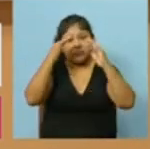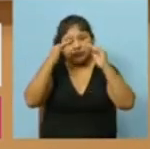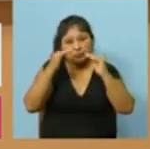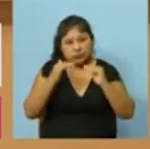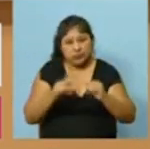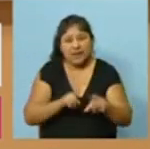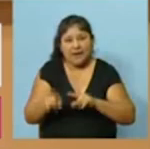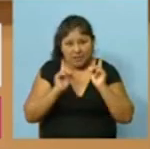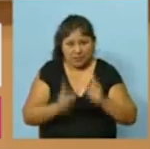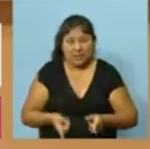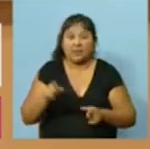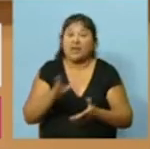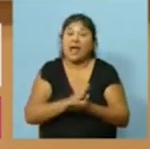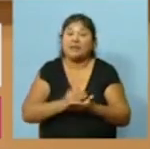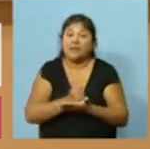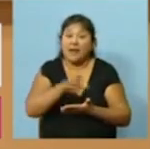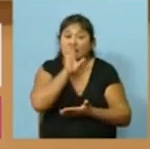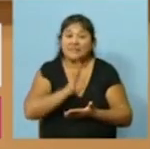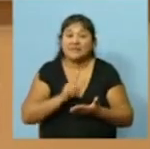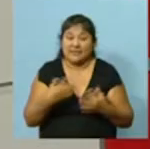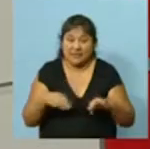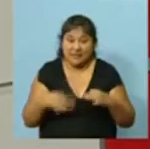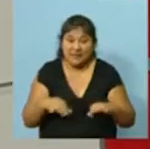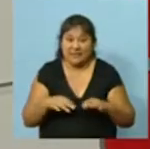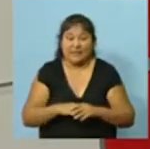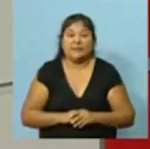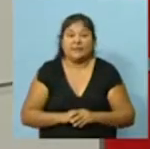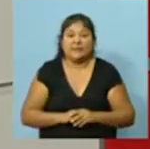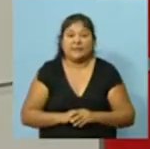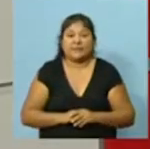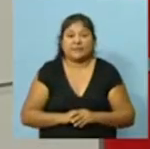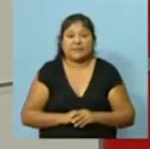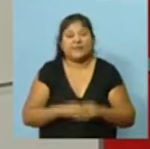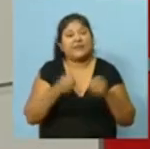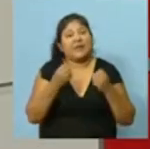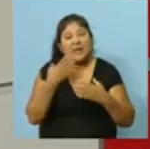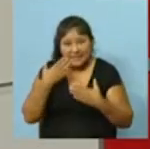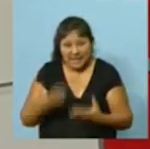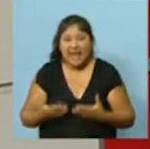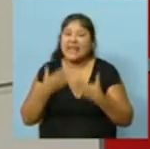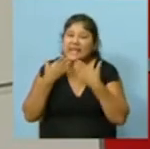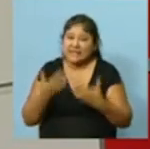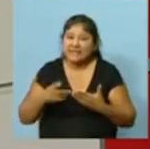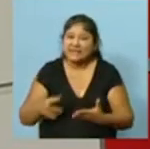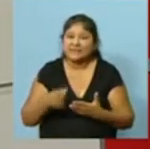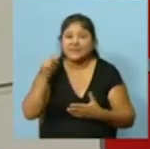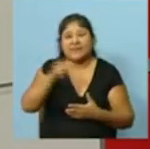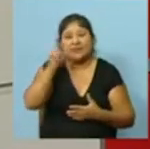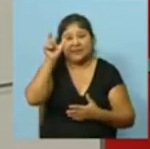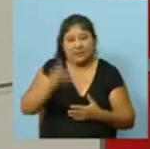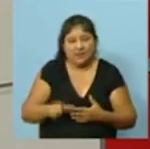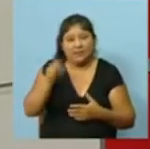por estar con nosotros este mediodía ya sea ustedes muy buenas tardes la palabra del coordinador de emergencias en este caso guillermo